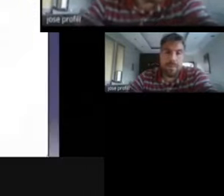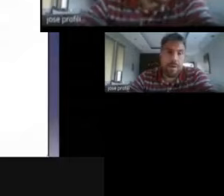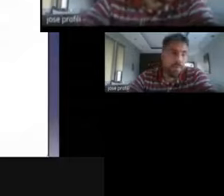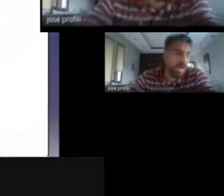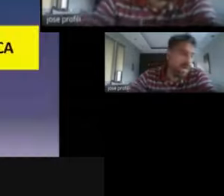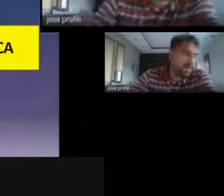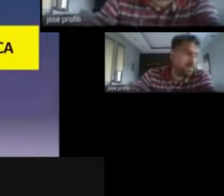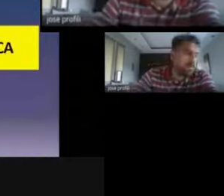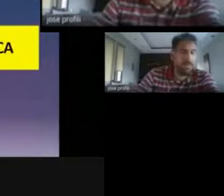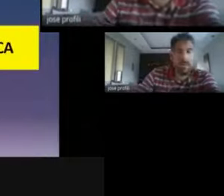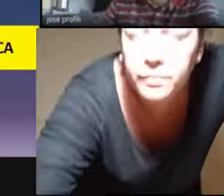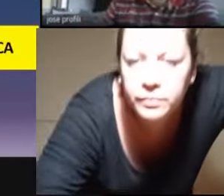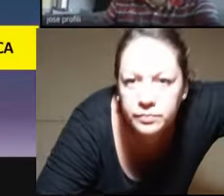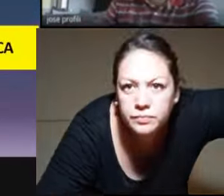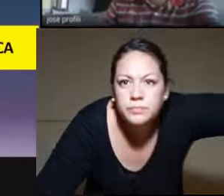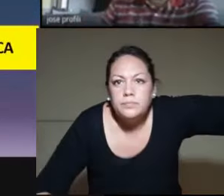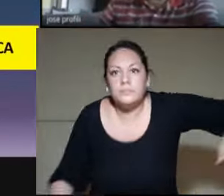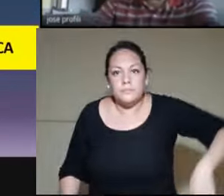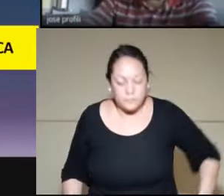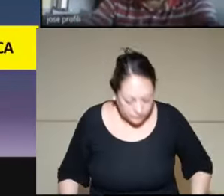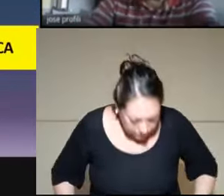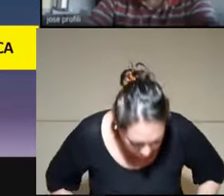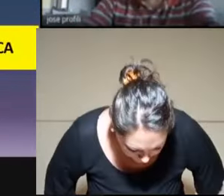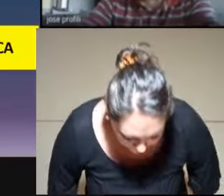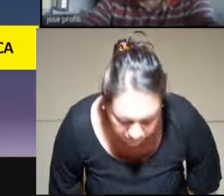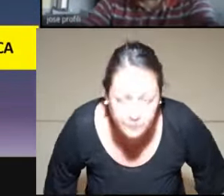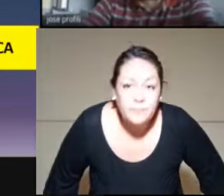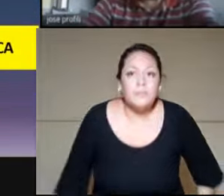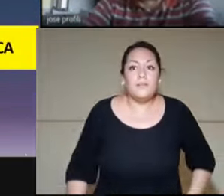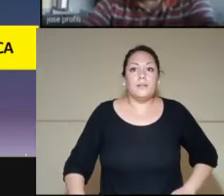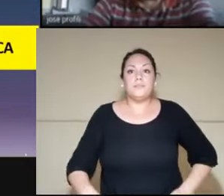Bien. ¿Pueden ver ahí? ¿Ven bien?